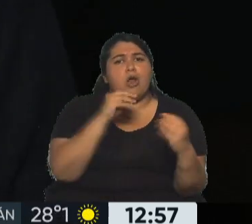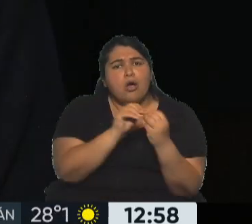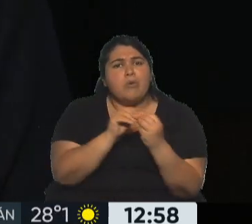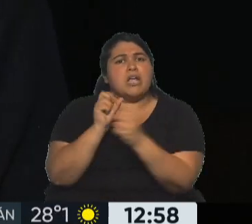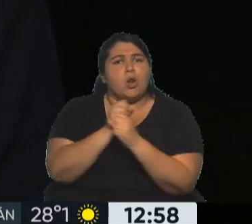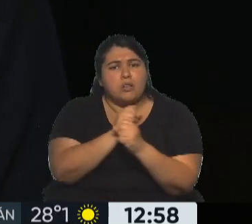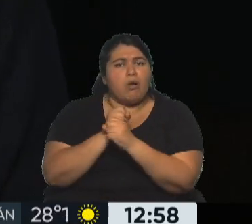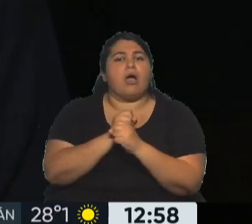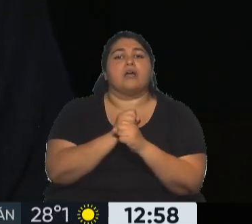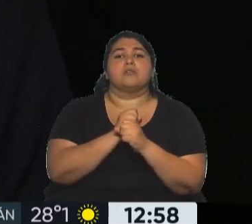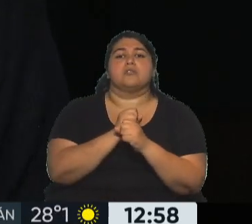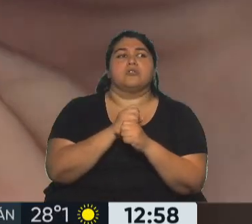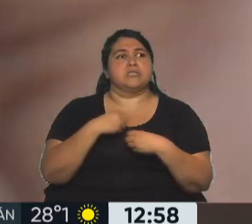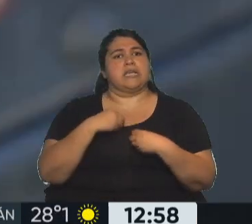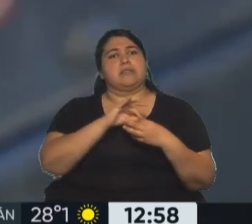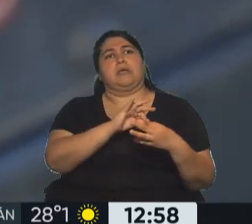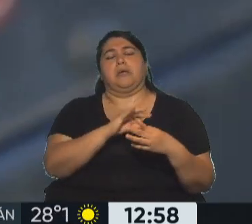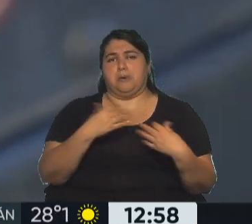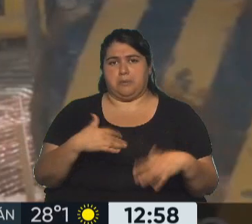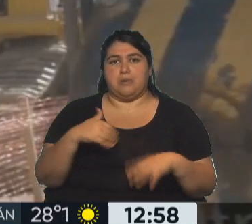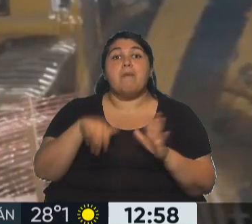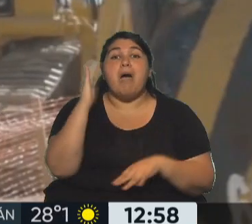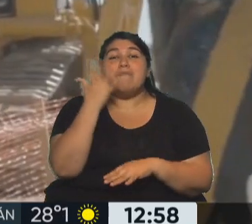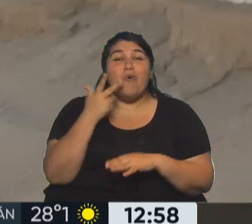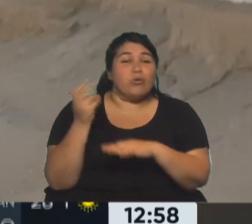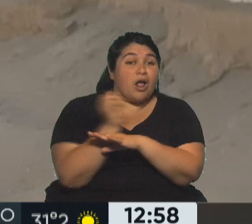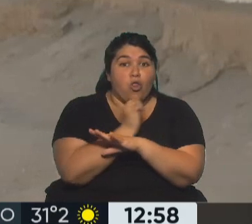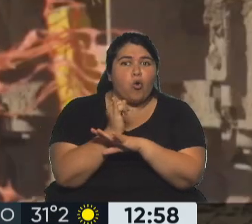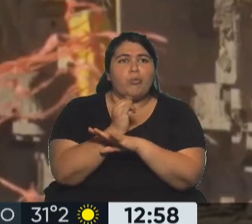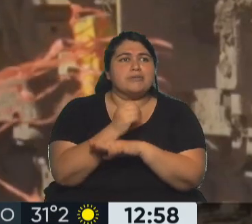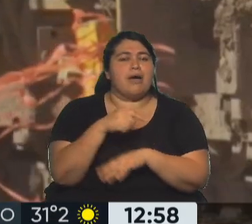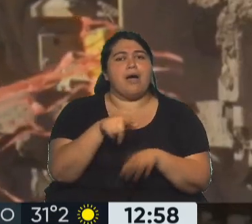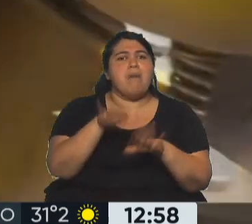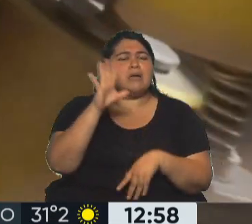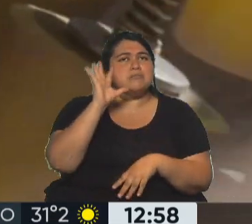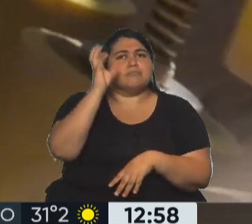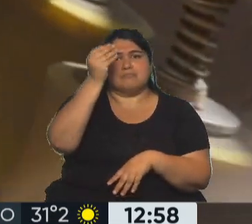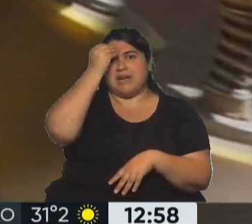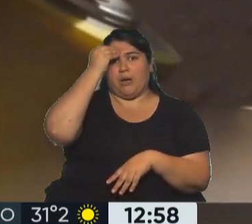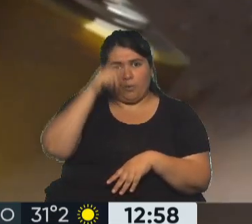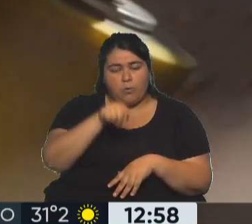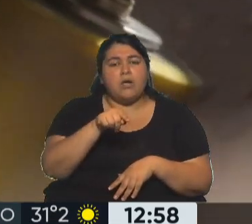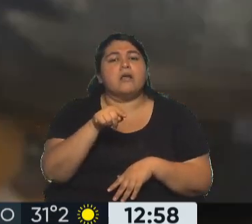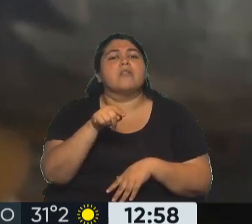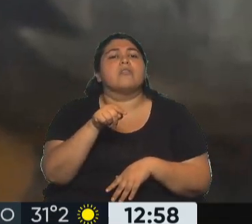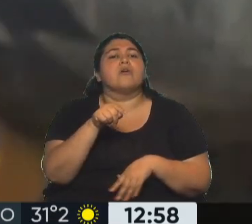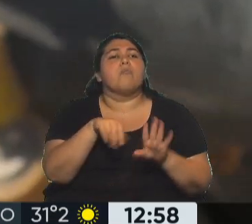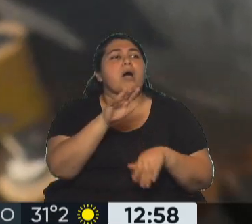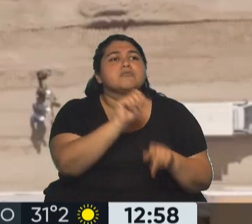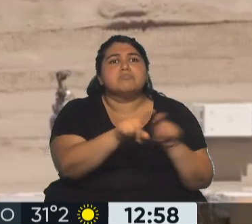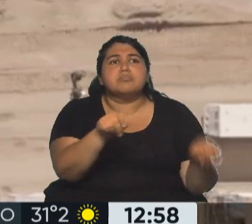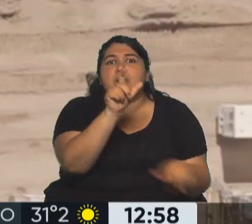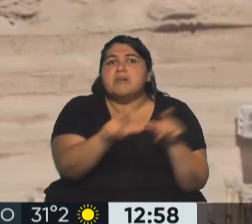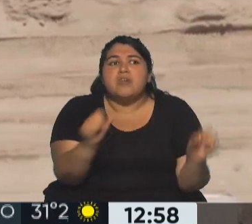entonces me sentía muy identificado. Y lo que más me gusta del documental, lo que más me queda es que está contado a través de la voz de los trabajadores.